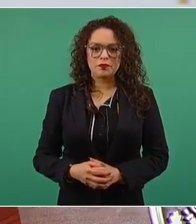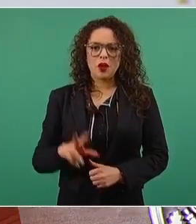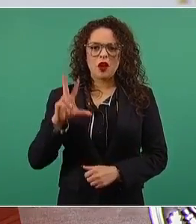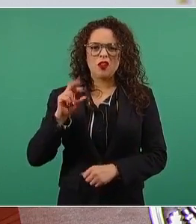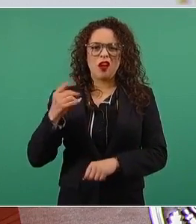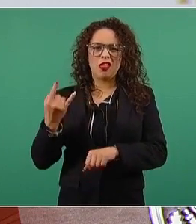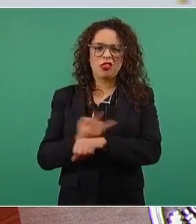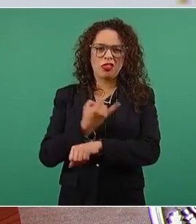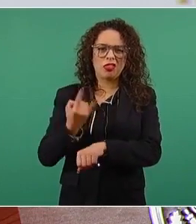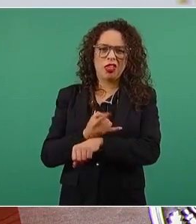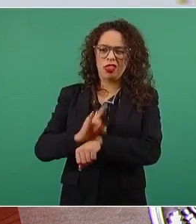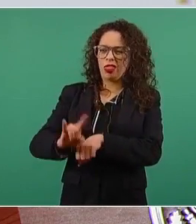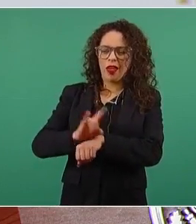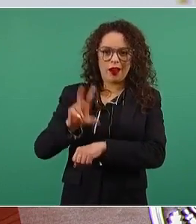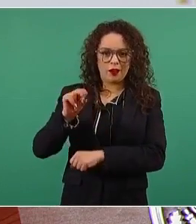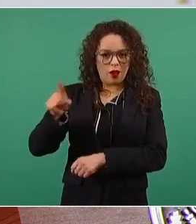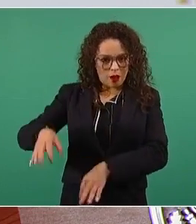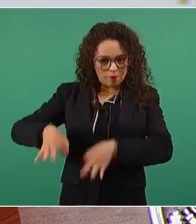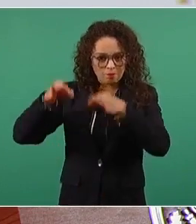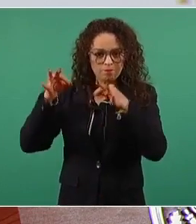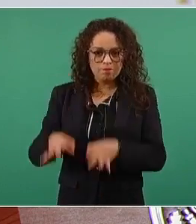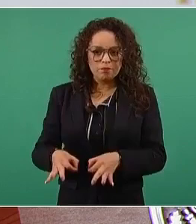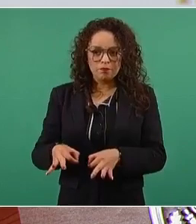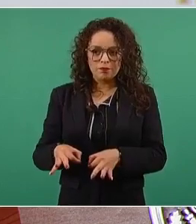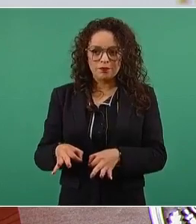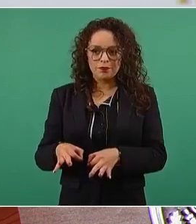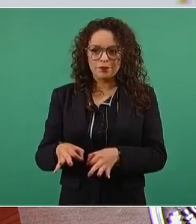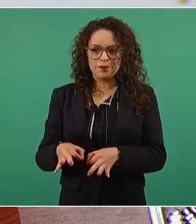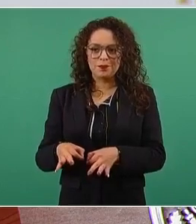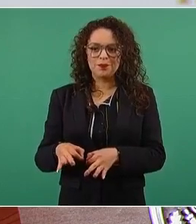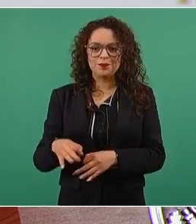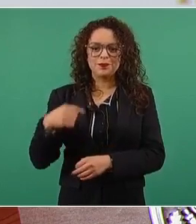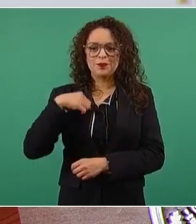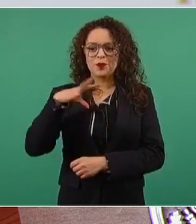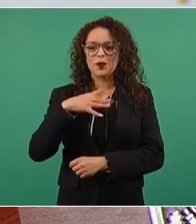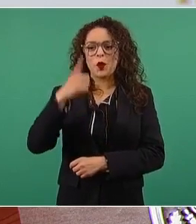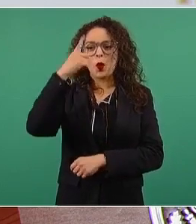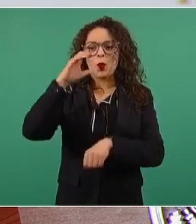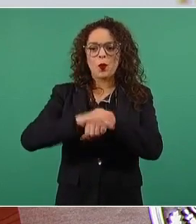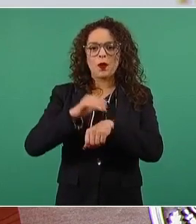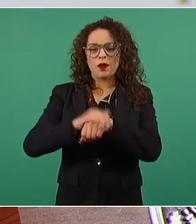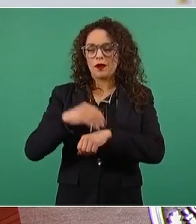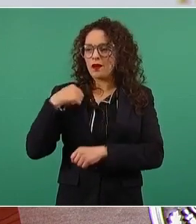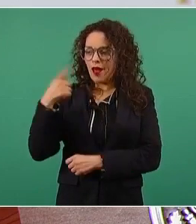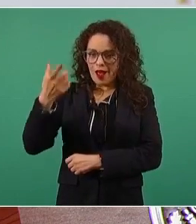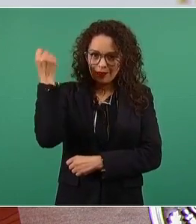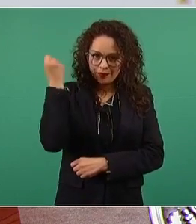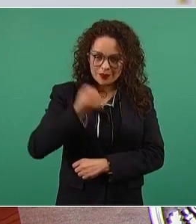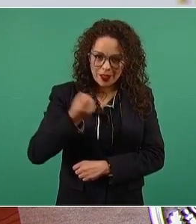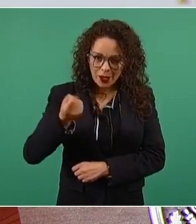simuladores. Gracias, presidente. Por otro... Hay un amigo ahí que le mando un saludo.